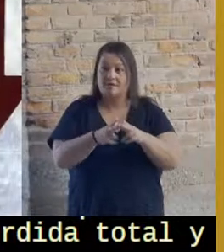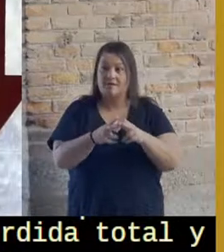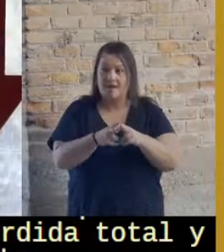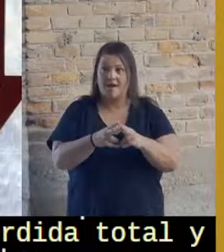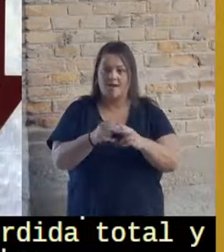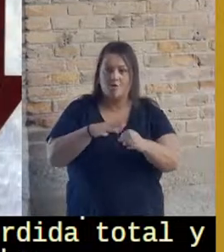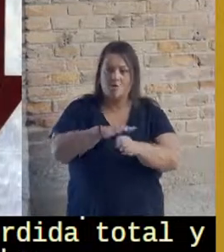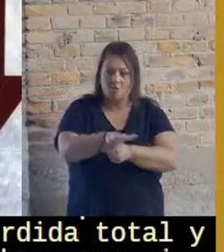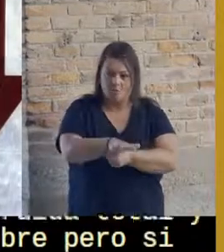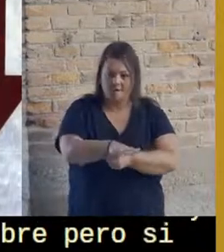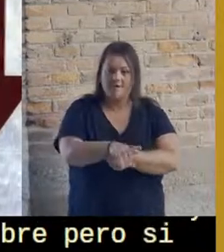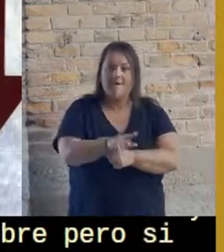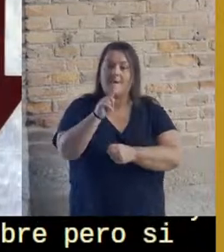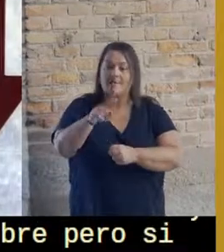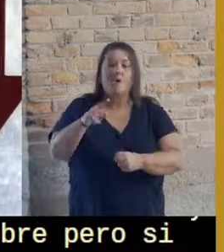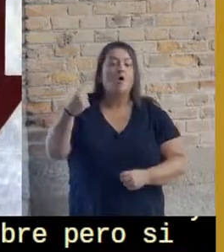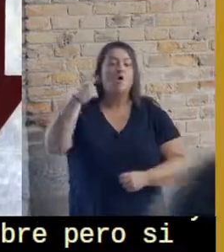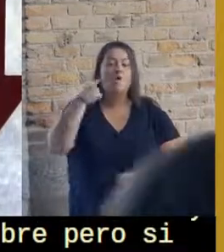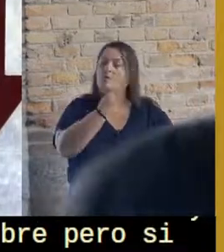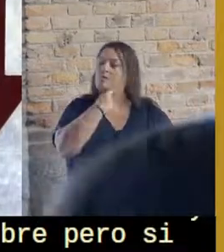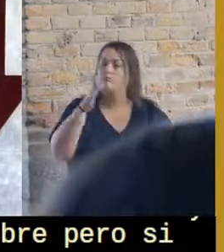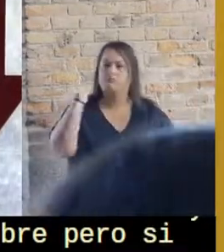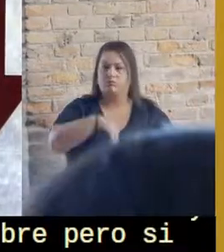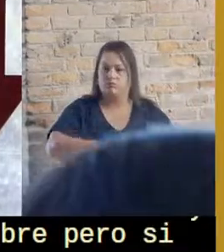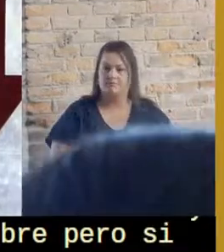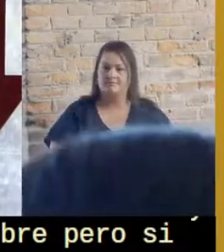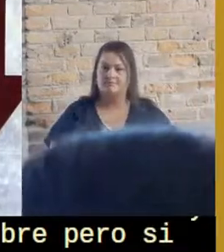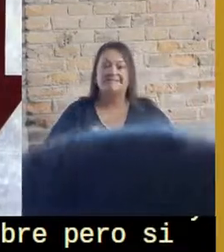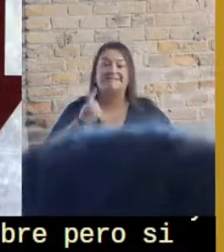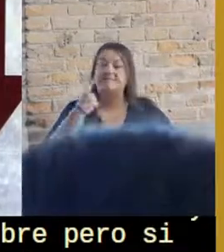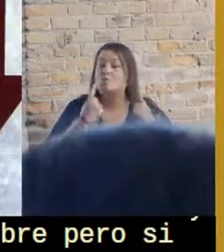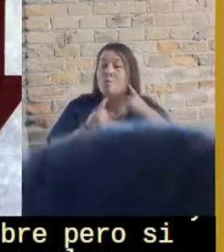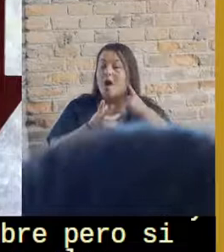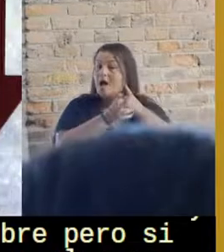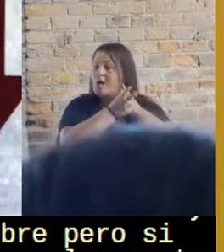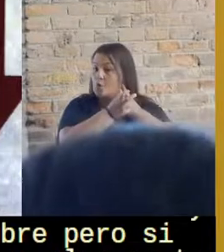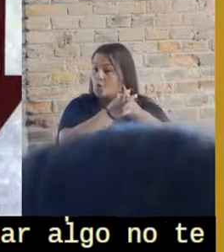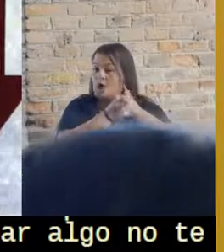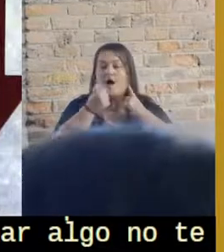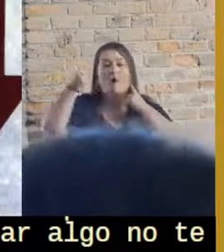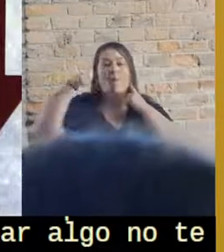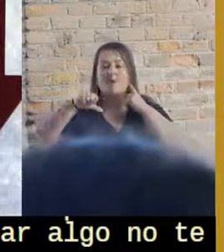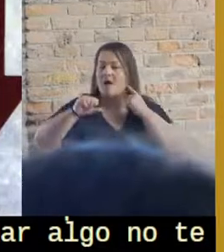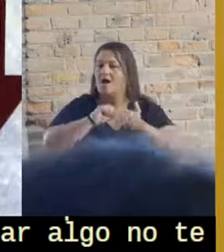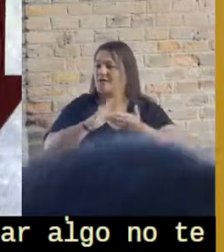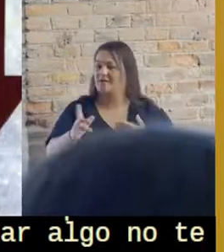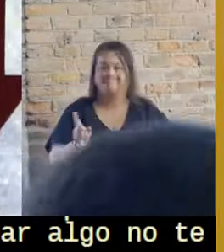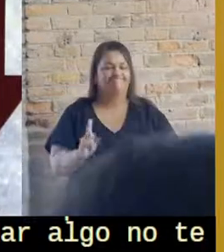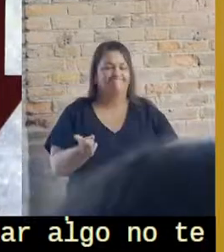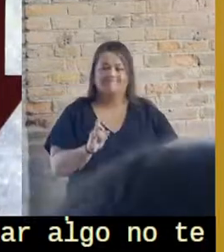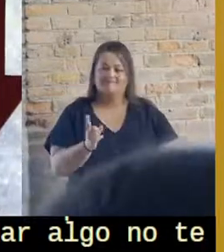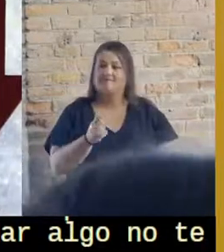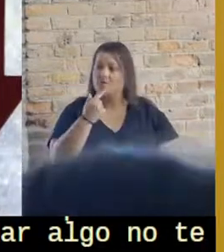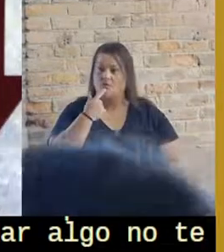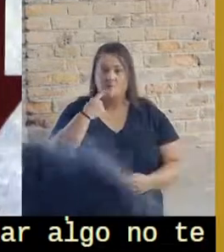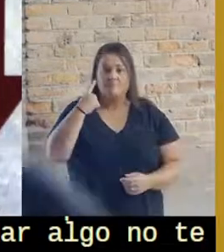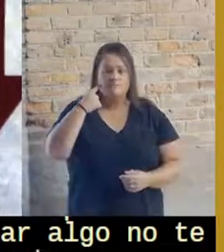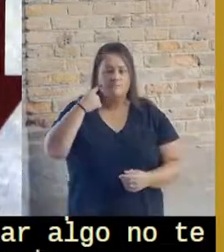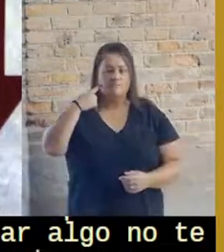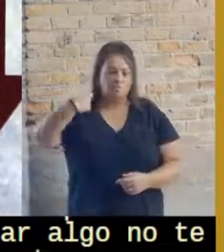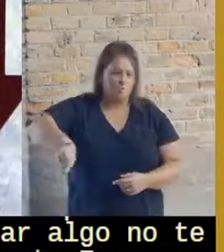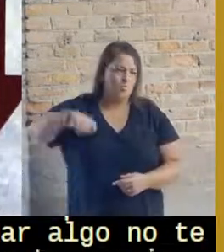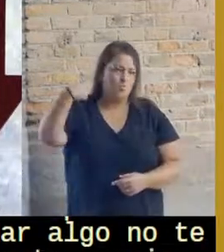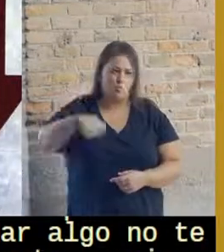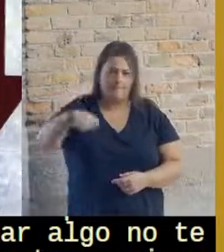cubre pero si tienes Pérdida total en los dos si por uno escuchas algo no te operan gratis y os digo que es una operación bastante cara